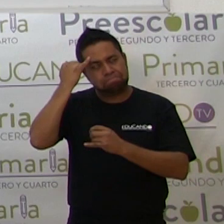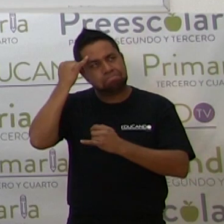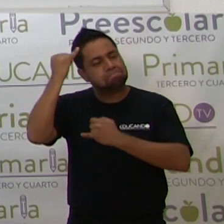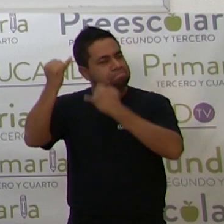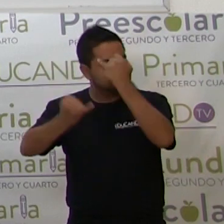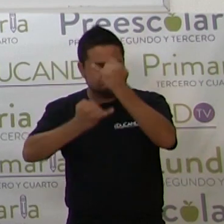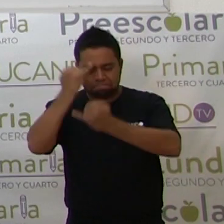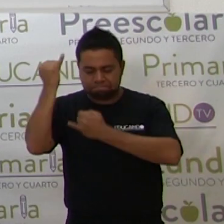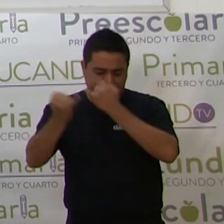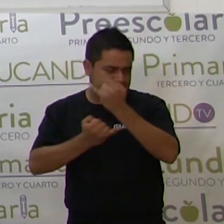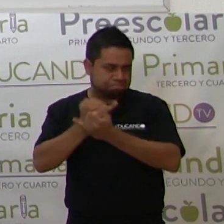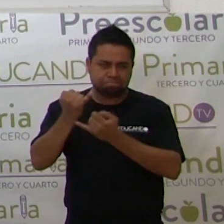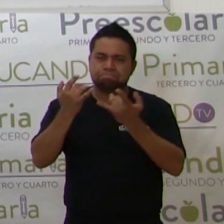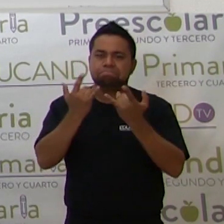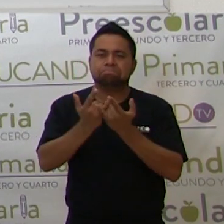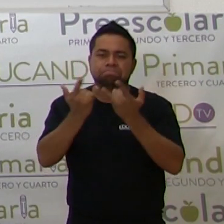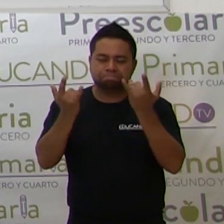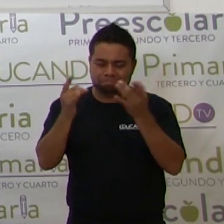imaginaria.